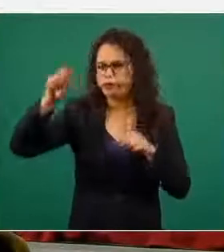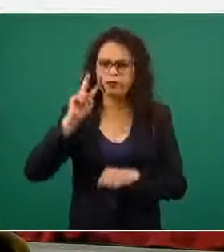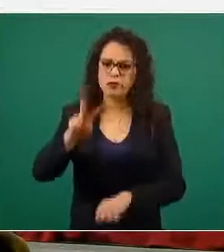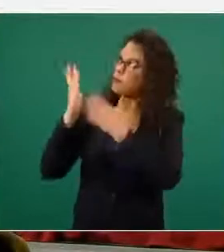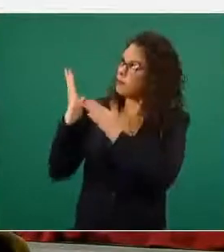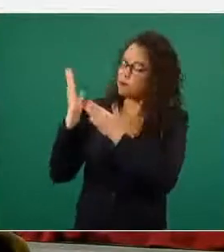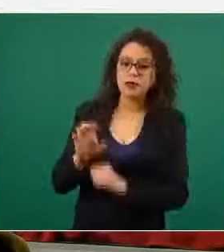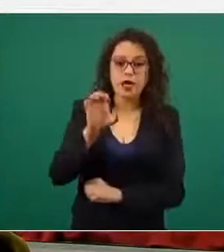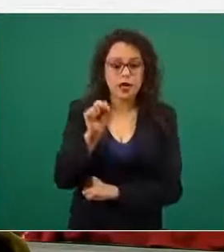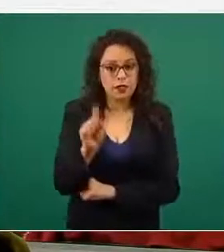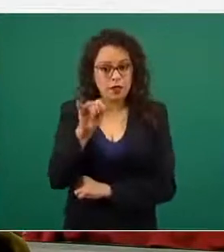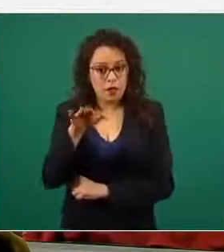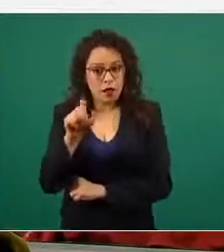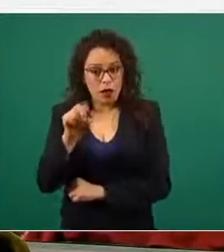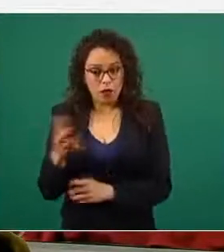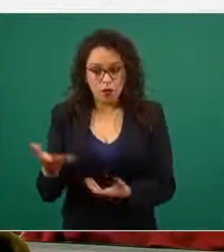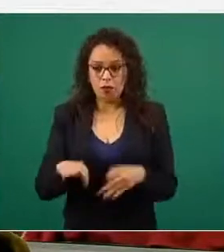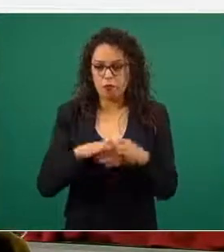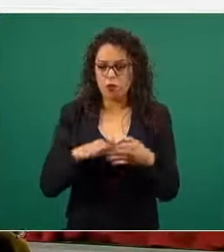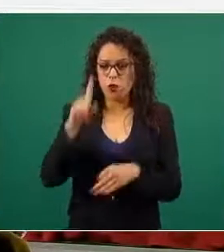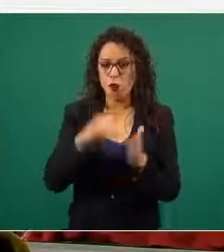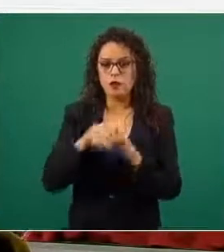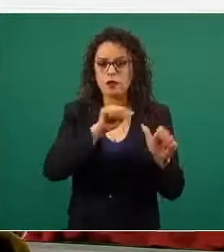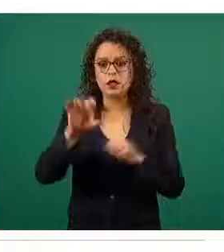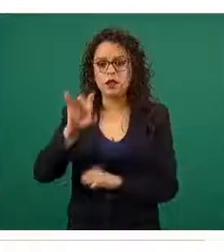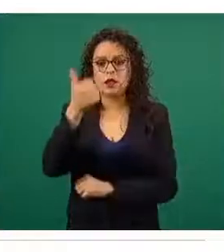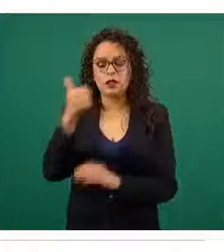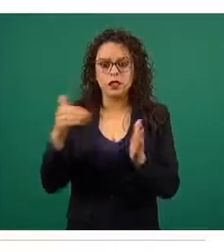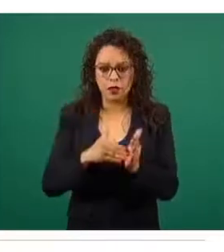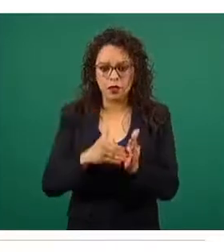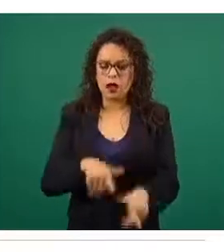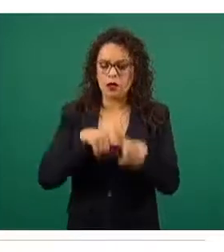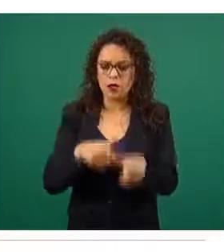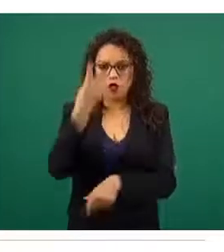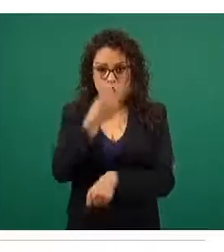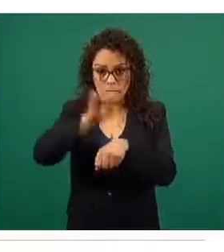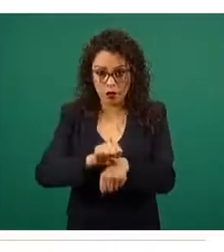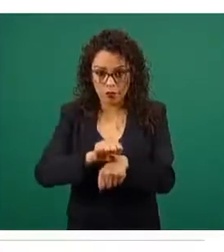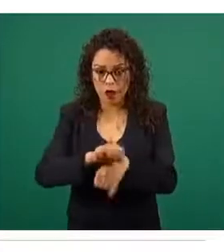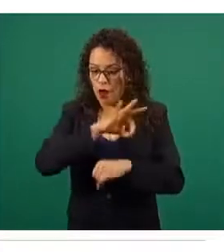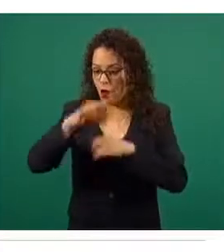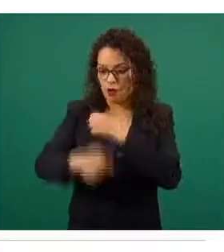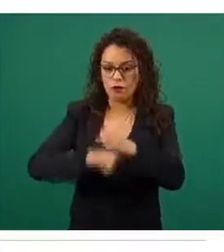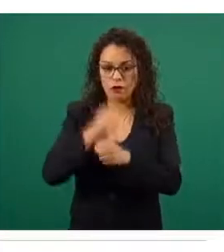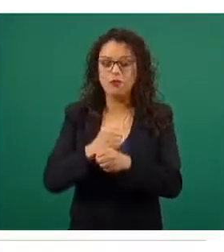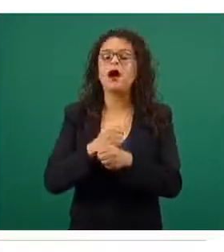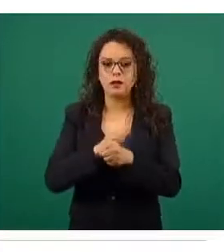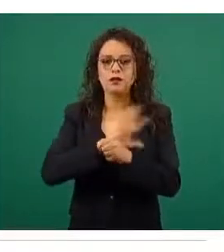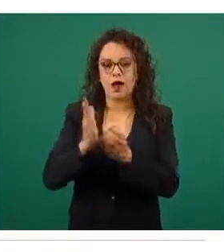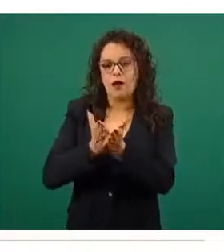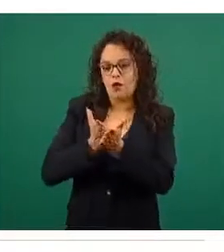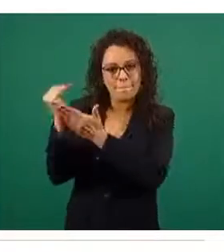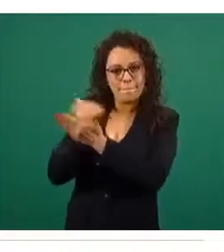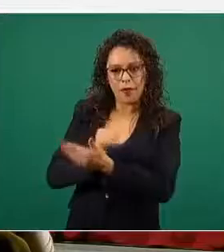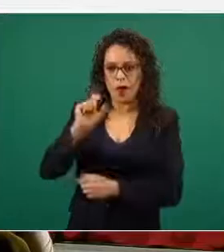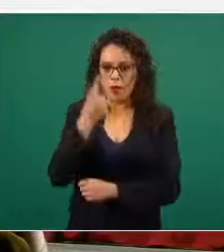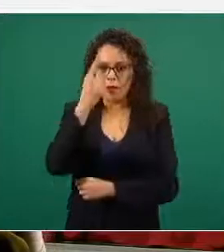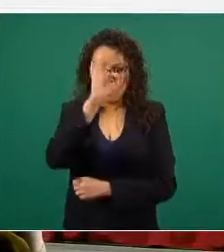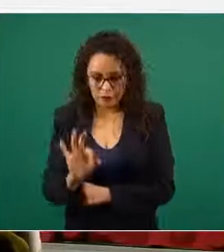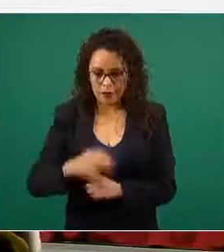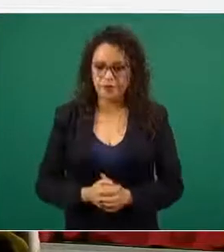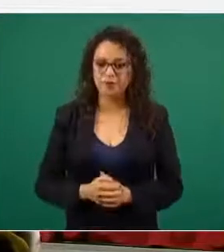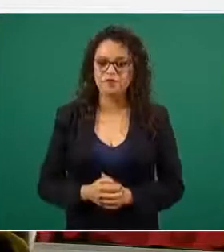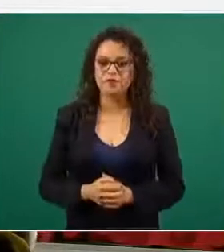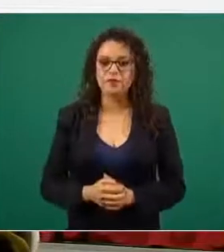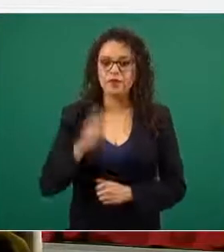casos estimados y que son un poco más de 1.636.000 y 2 semanas consecutivas en el final del año de descenso, el descenso más reciente 21%. La curva de